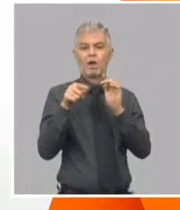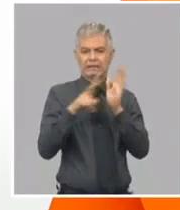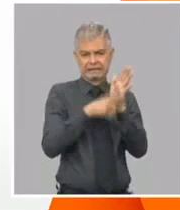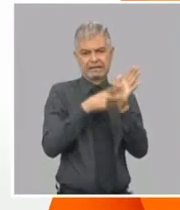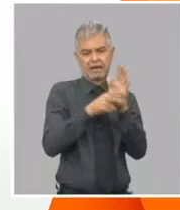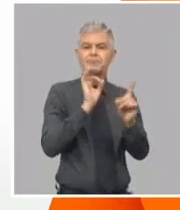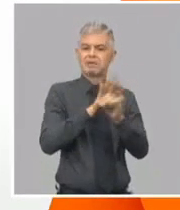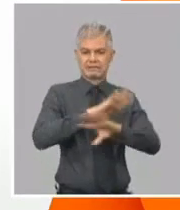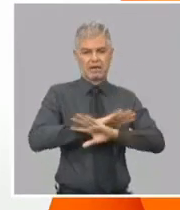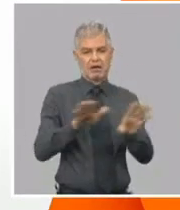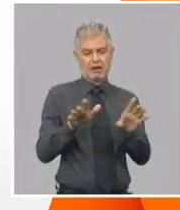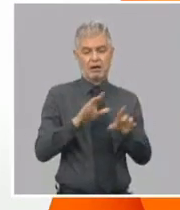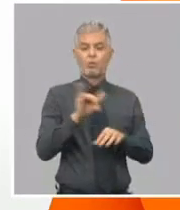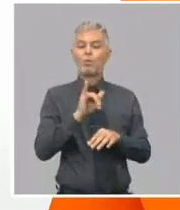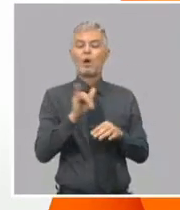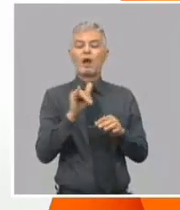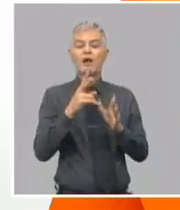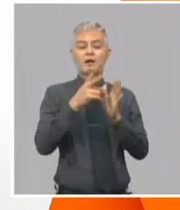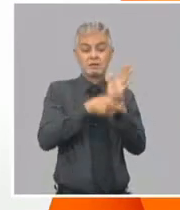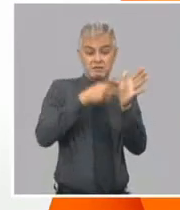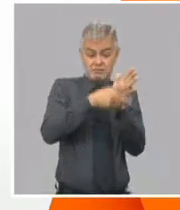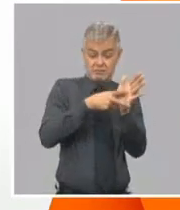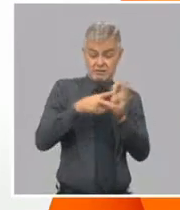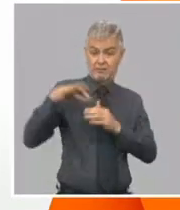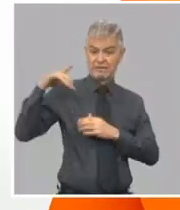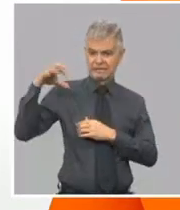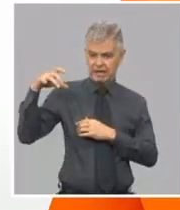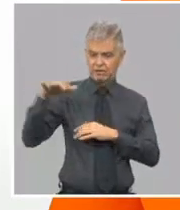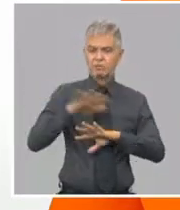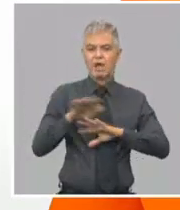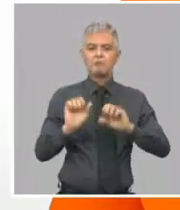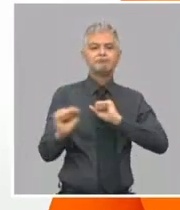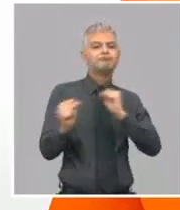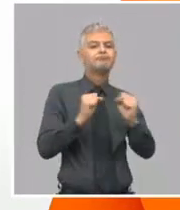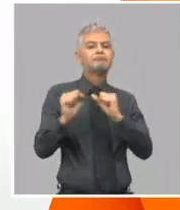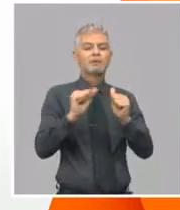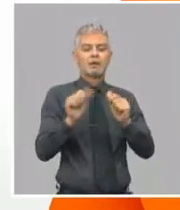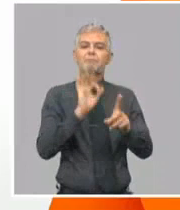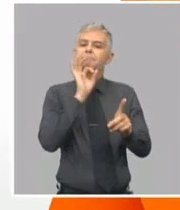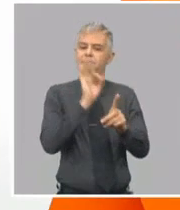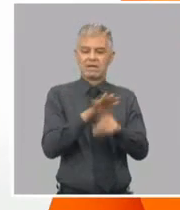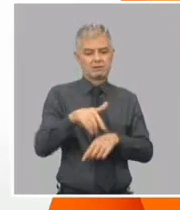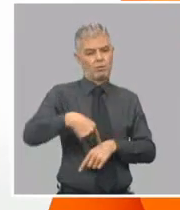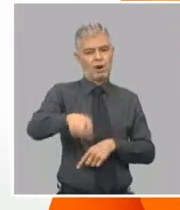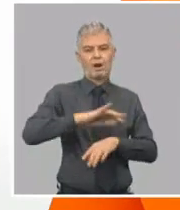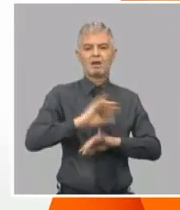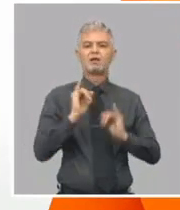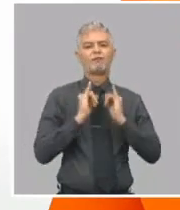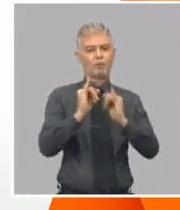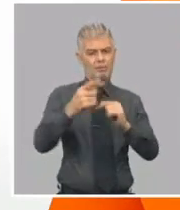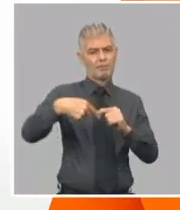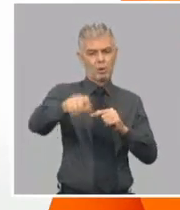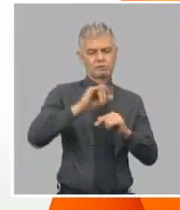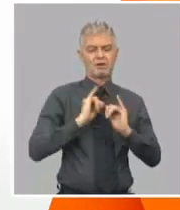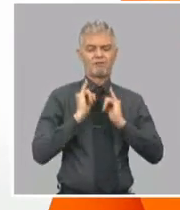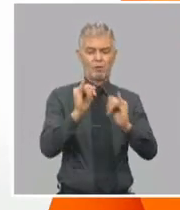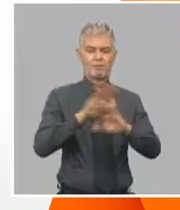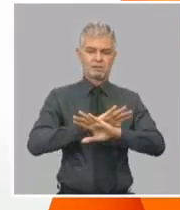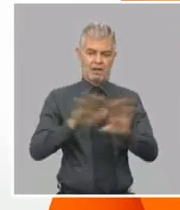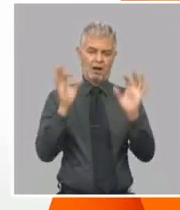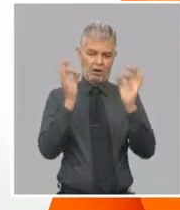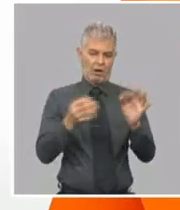caso de tren de minas de río se están ajustando todos los detalles para su restablecimiento lo cual se informará próximamente también